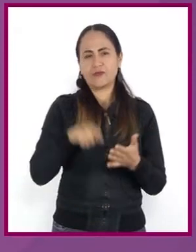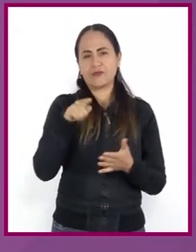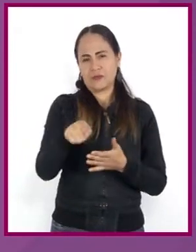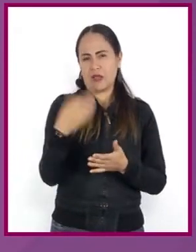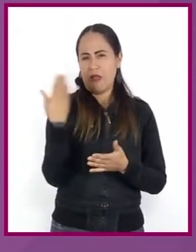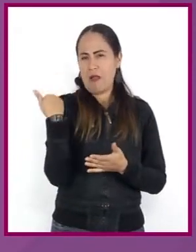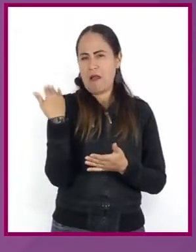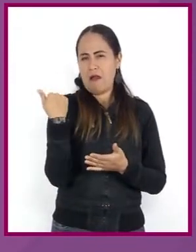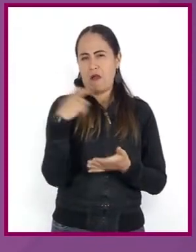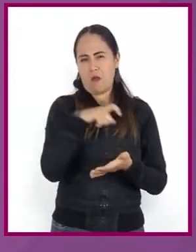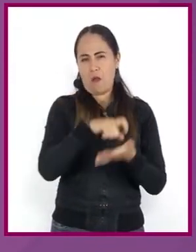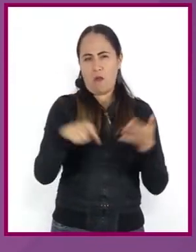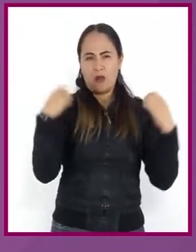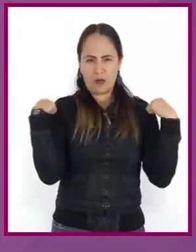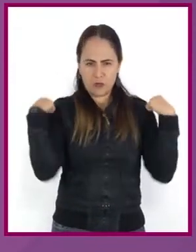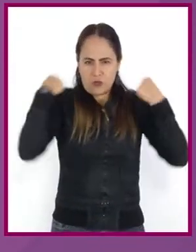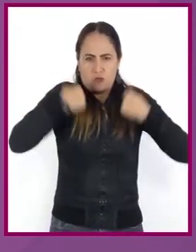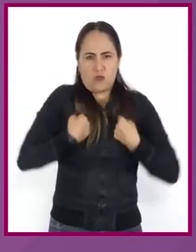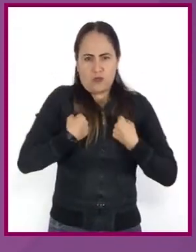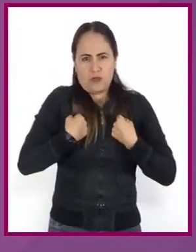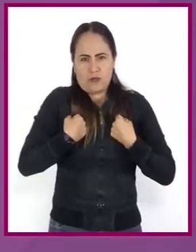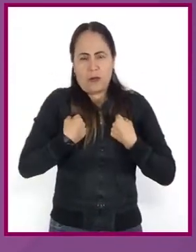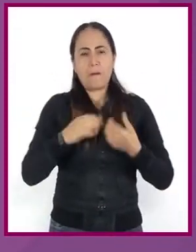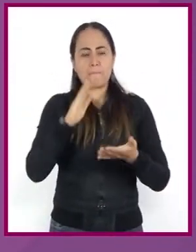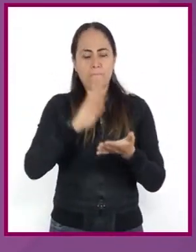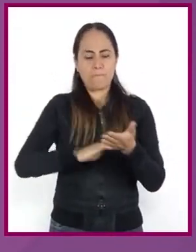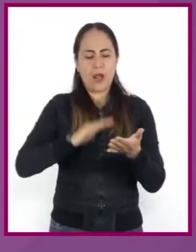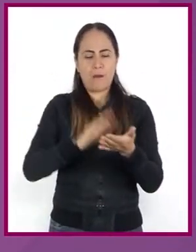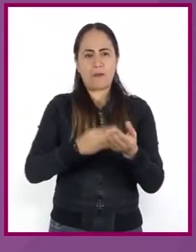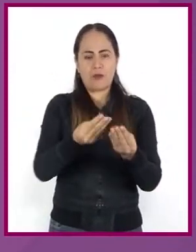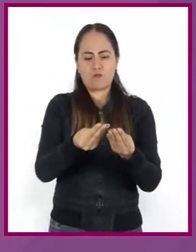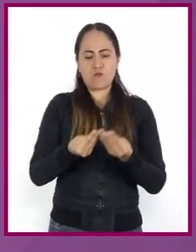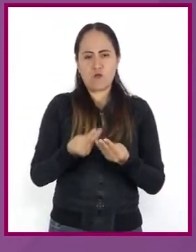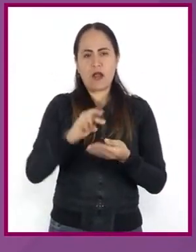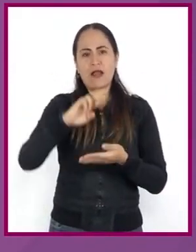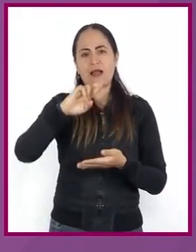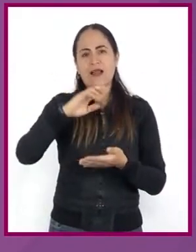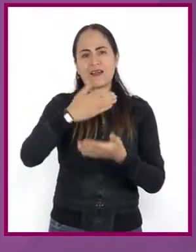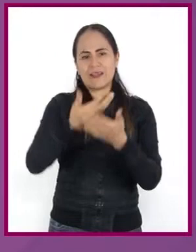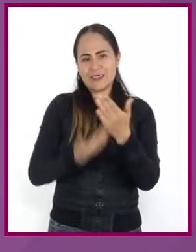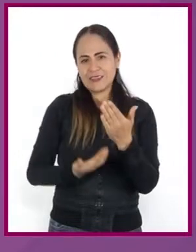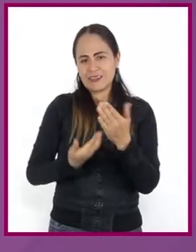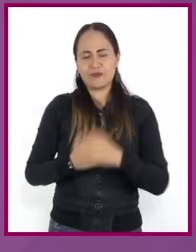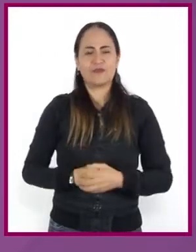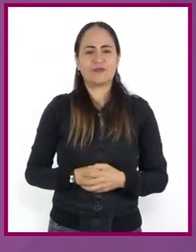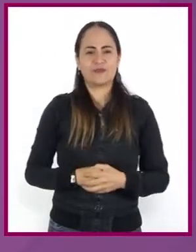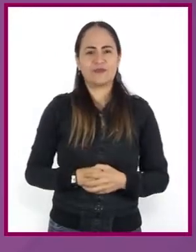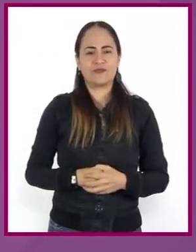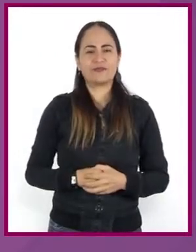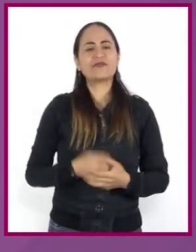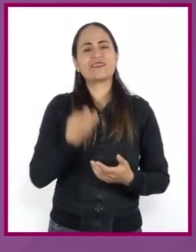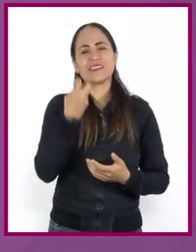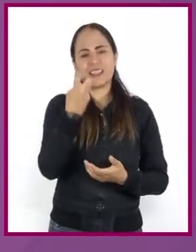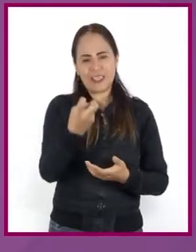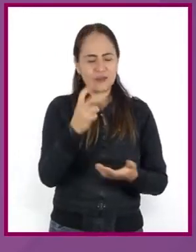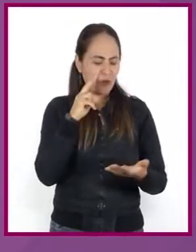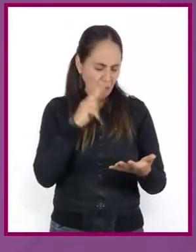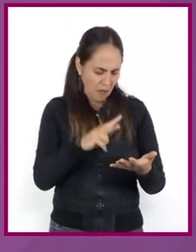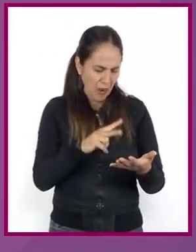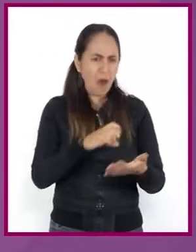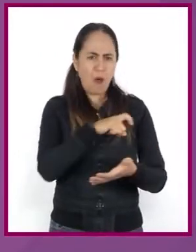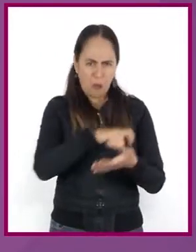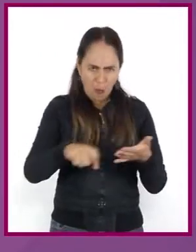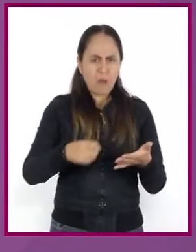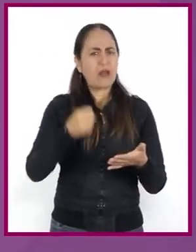hizo la compra de una mochila, el documento a obtener es un recibo, mismo que acreditará la compra. En